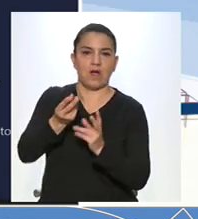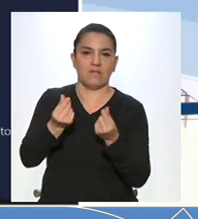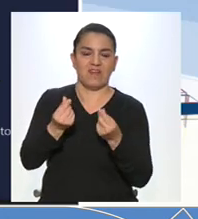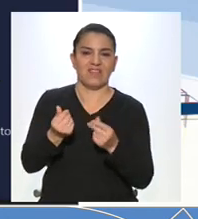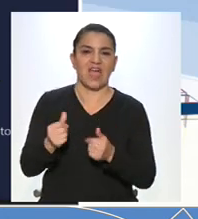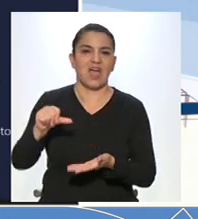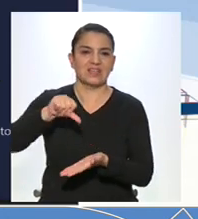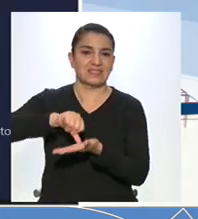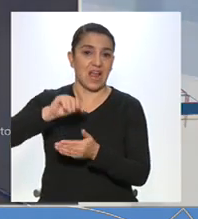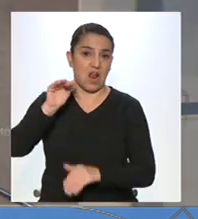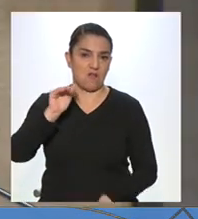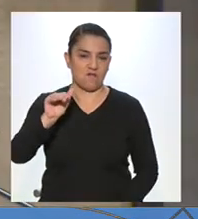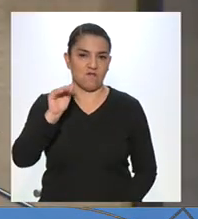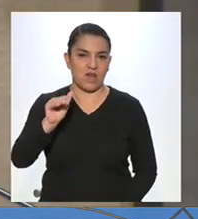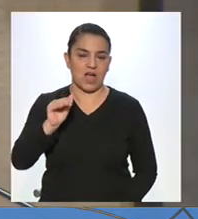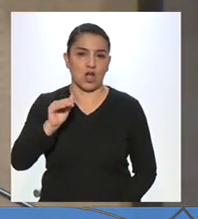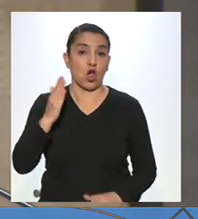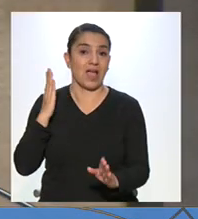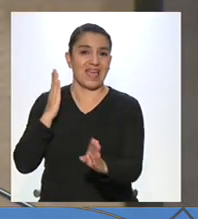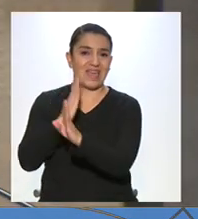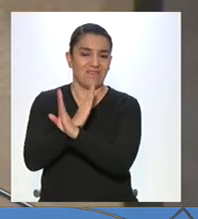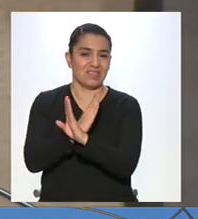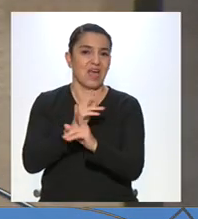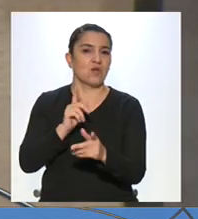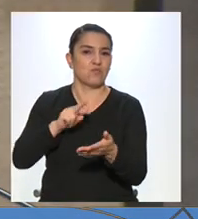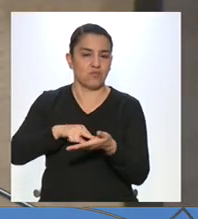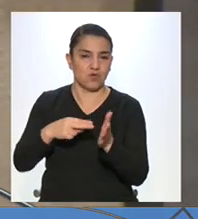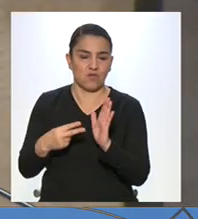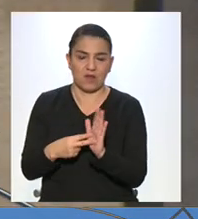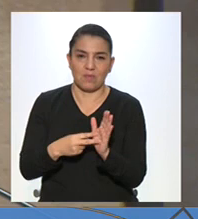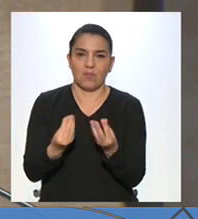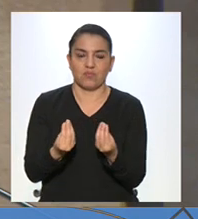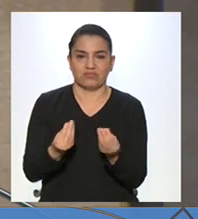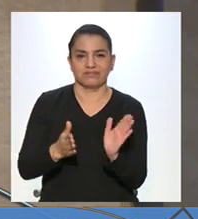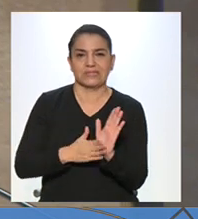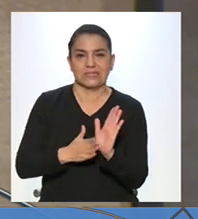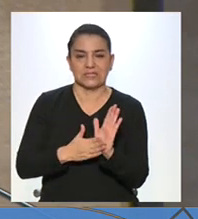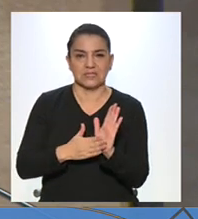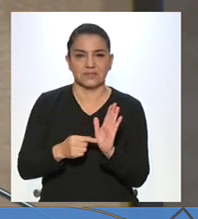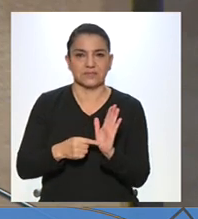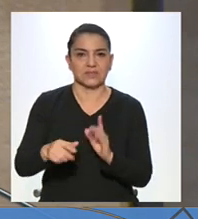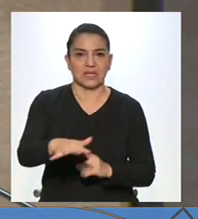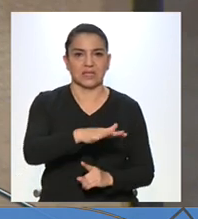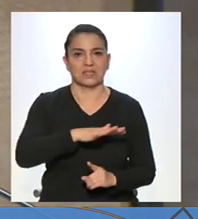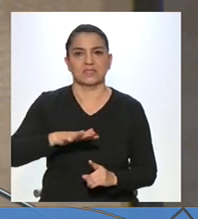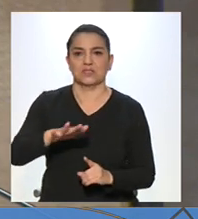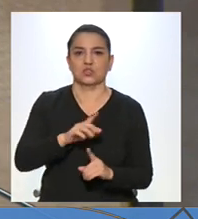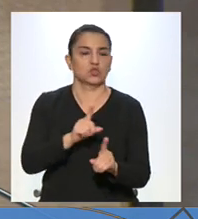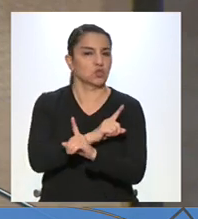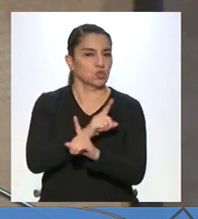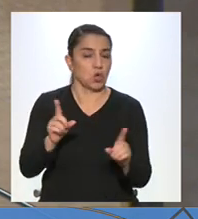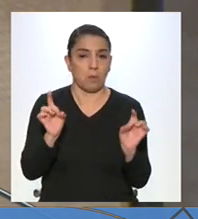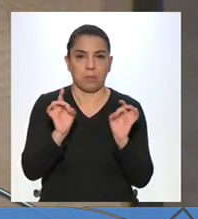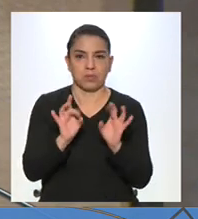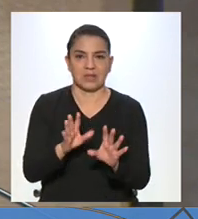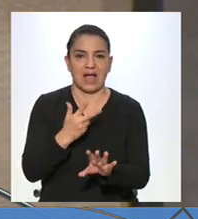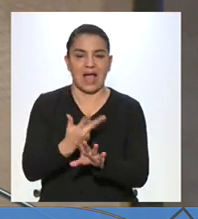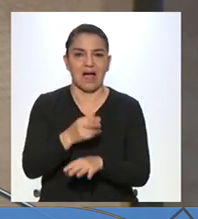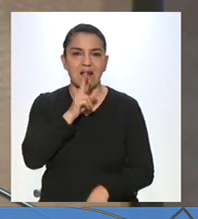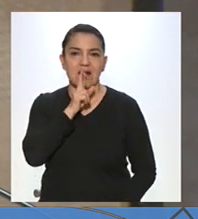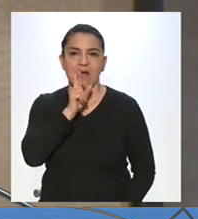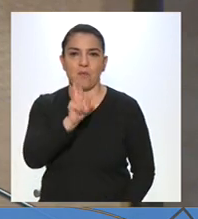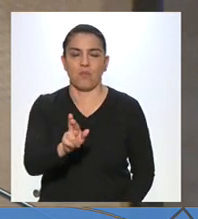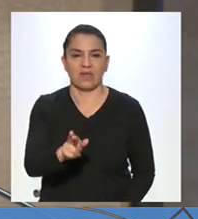Central y evitar un deterioro adicional muy costoso para la economía es evidente. Un escenario en que ello no ocurriera requeriría de respuestas incluso